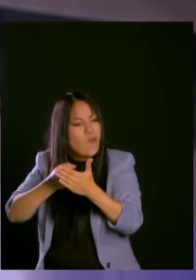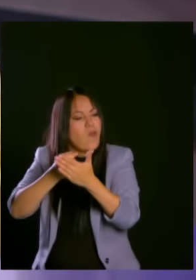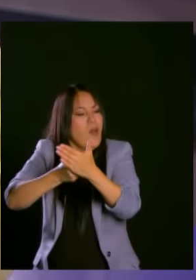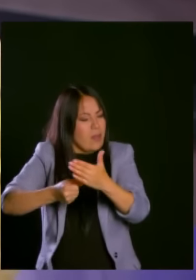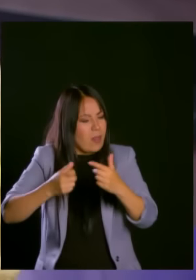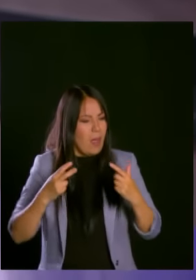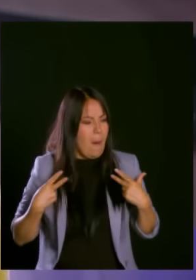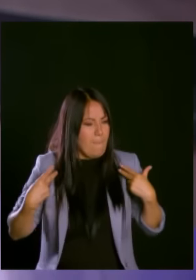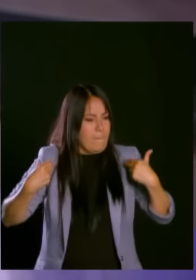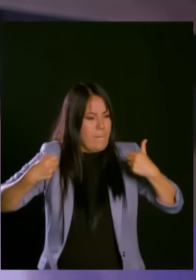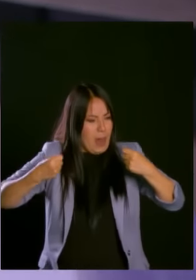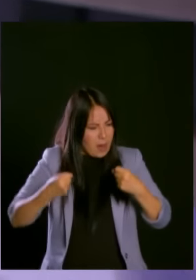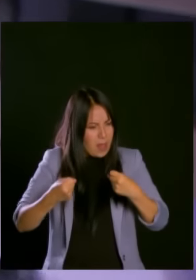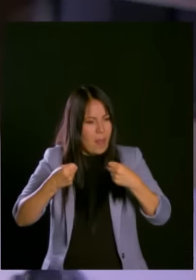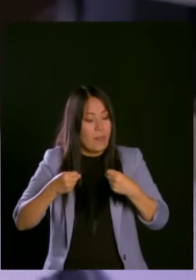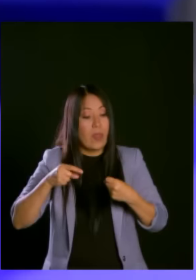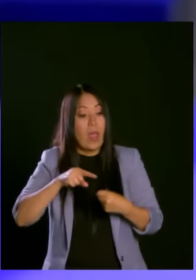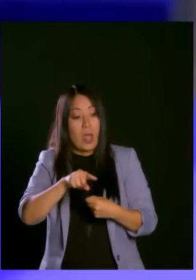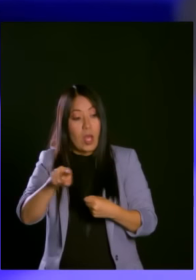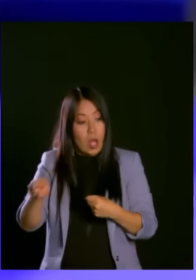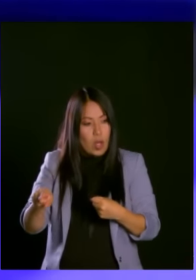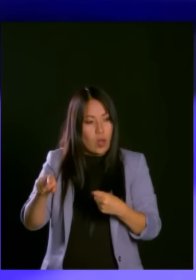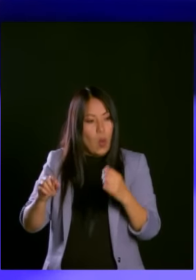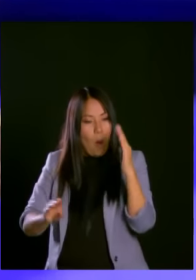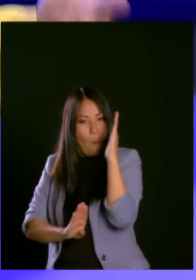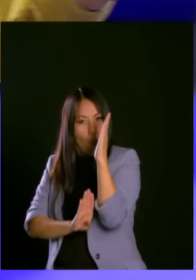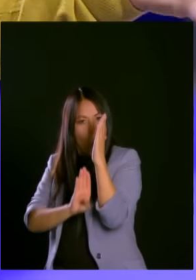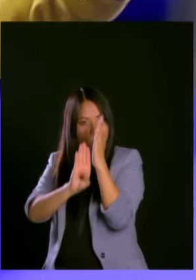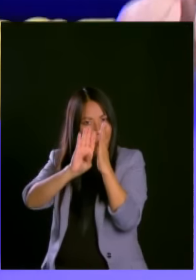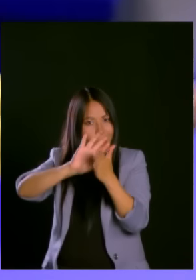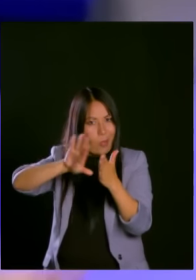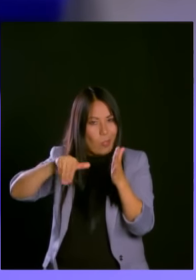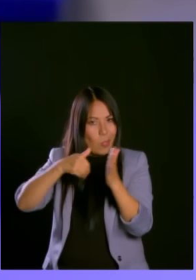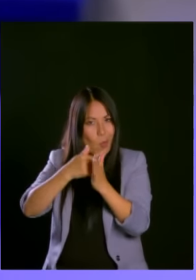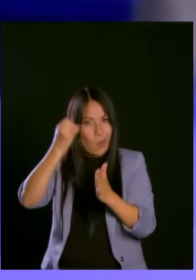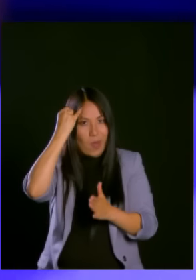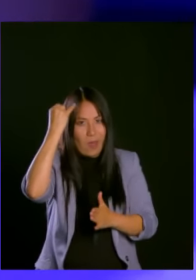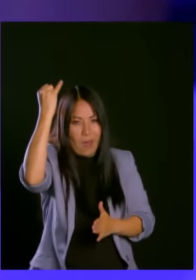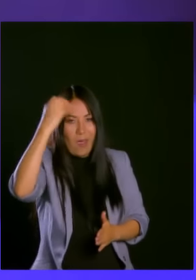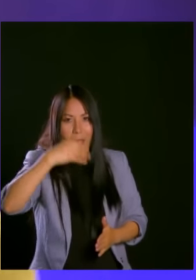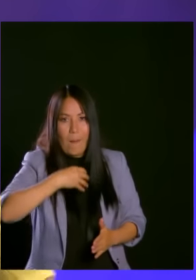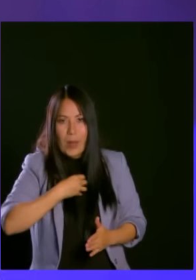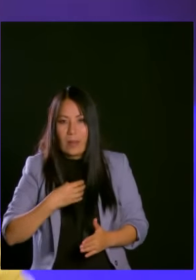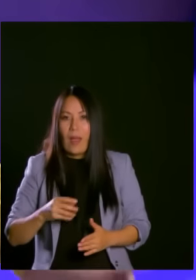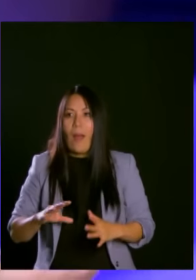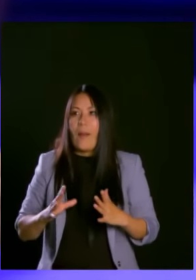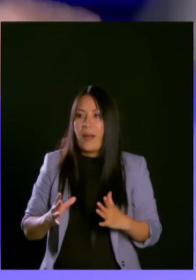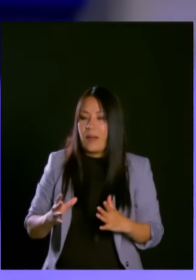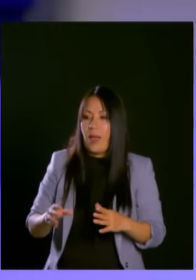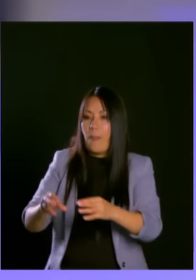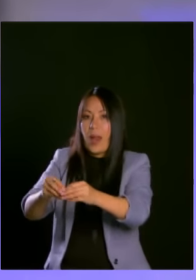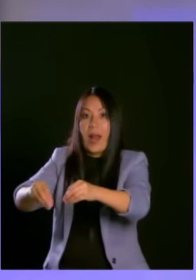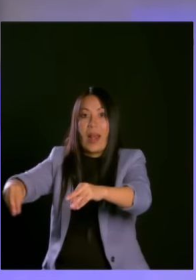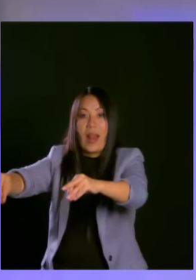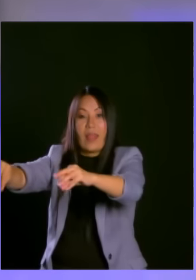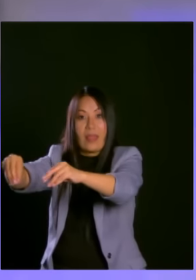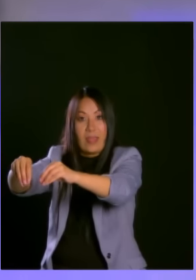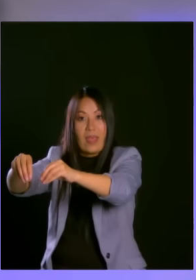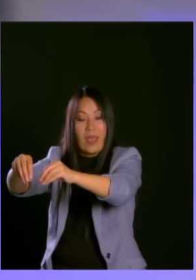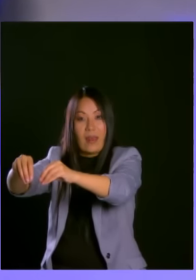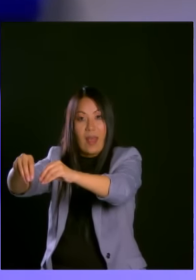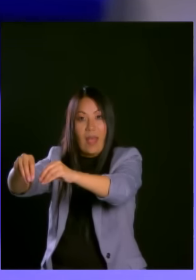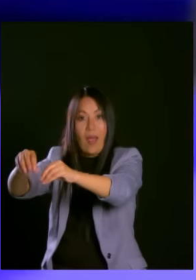aquí, tú serás prosperado en todo lo que emprendas. ¿En todo lo que emprenda para qué? En todo lo que emprenda para repartir la tierra, que es el mandato que le